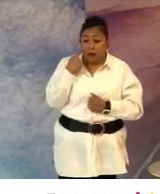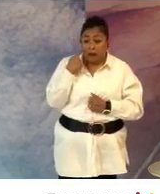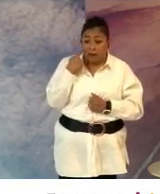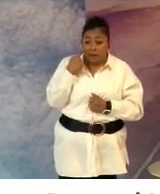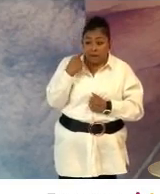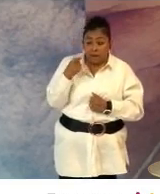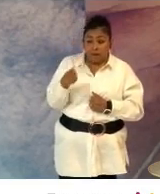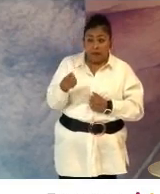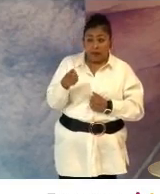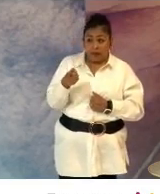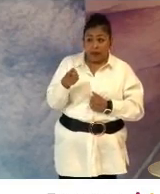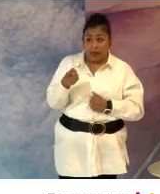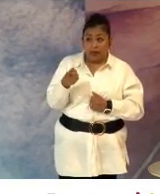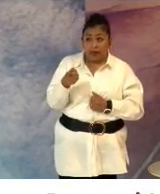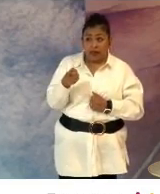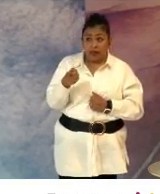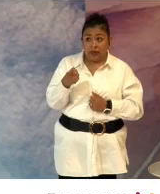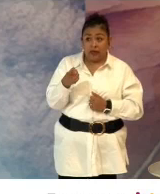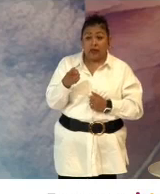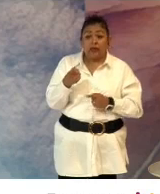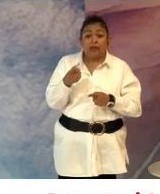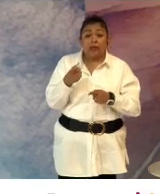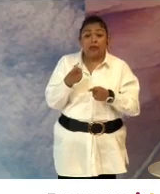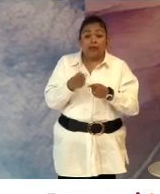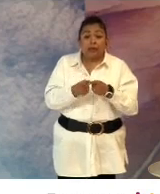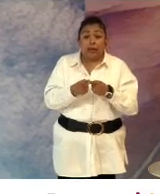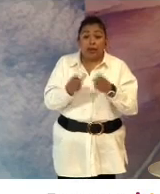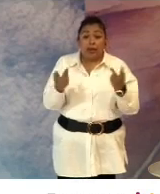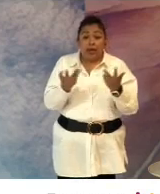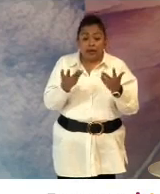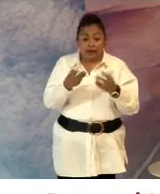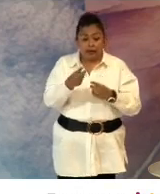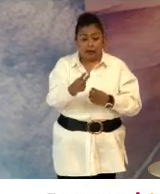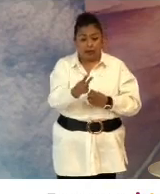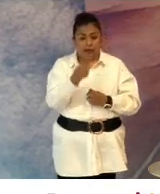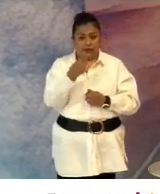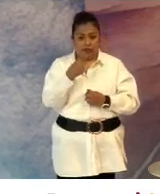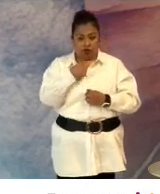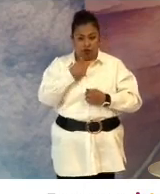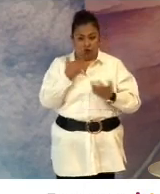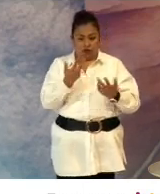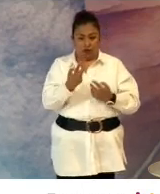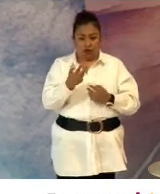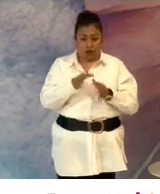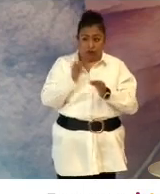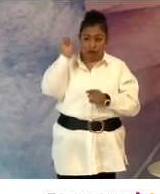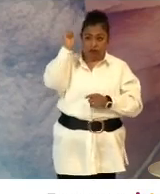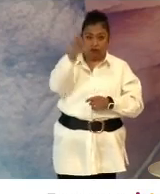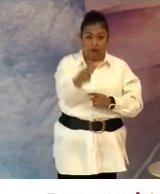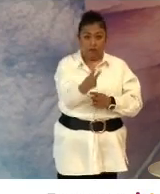la fuente y te mirará directamente.